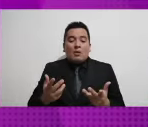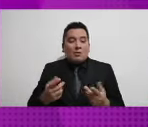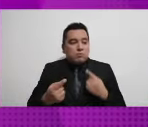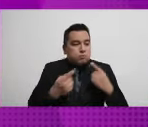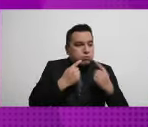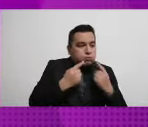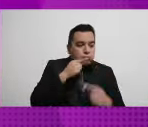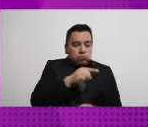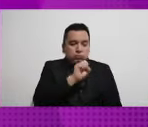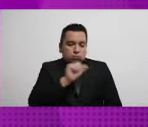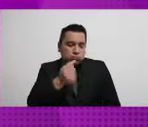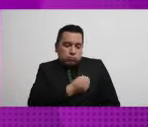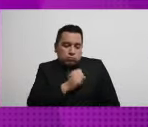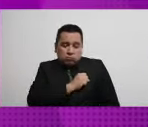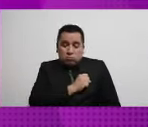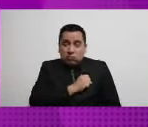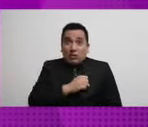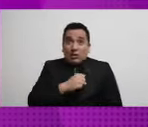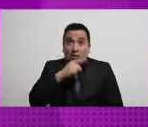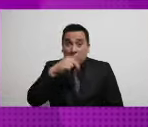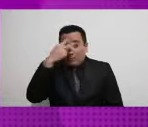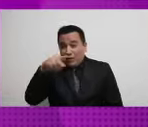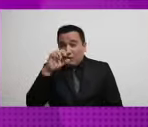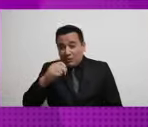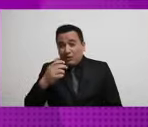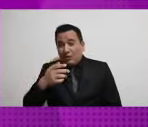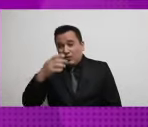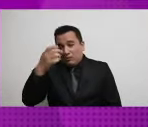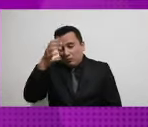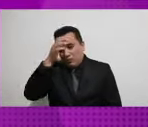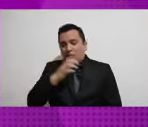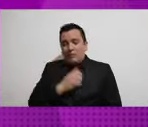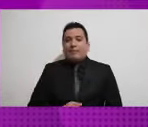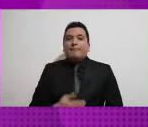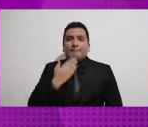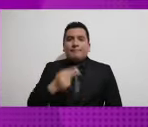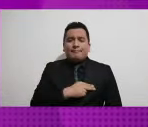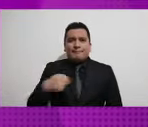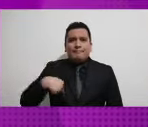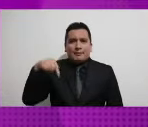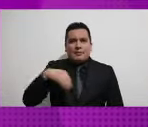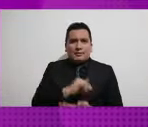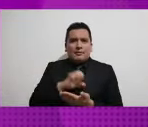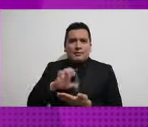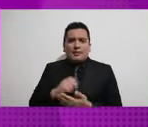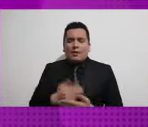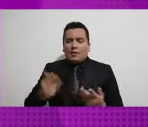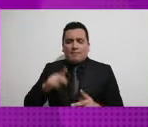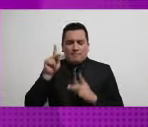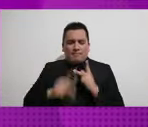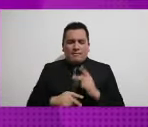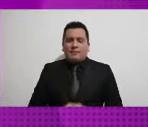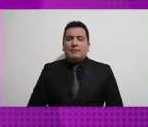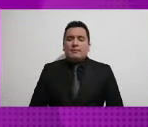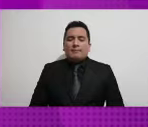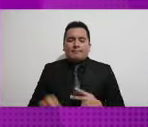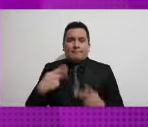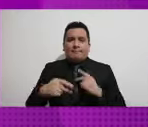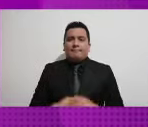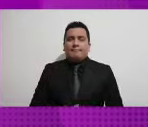tanto a nivel nacional como del Estado. Estamos en La Urna, el programa del Instituto Electoral de Coahuila. Vamos a una pausa